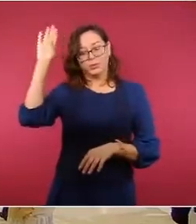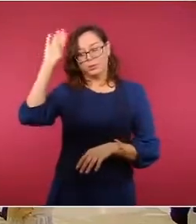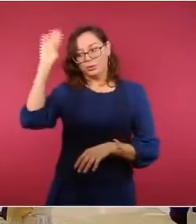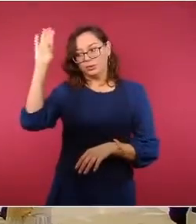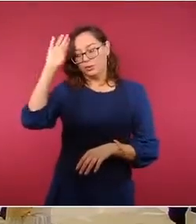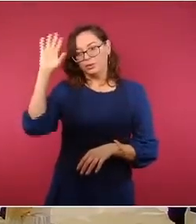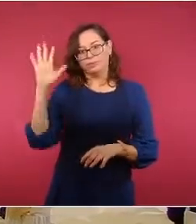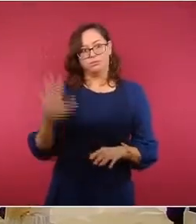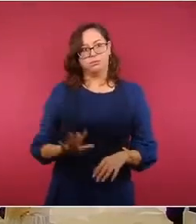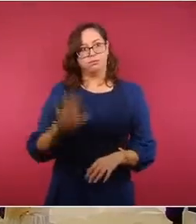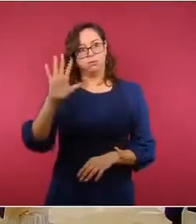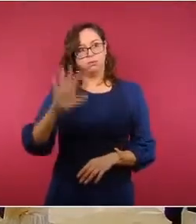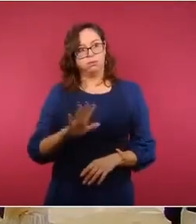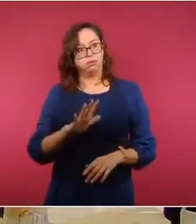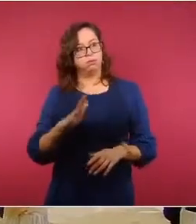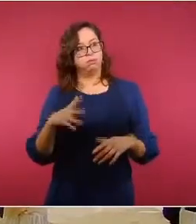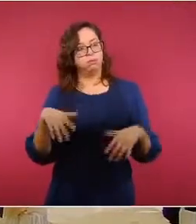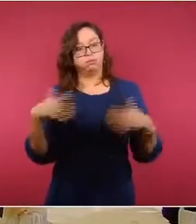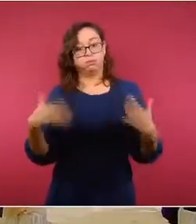faraónico.